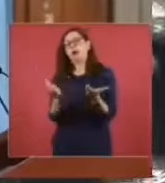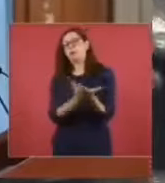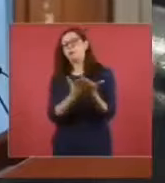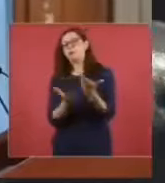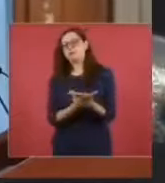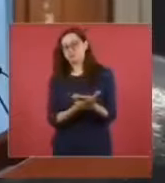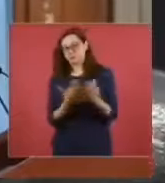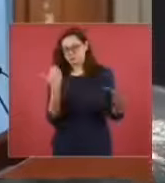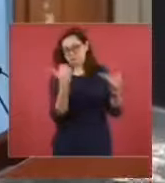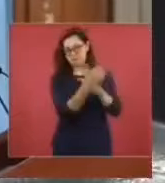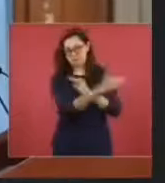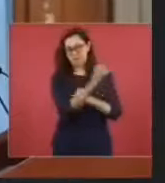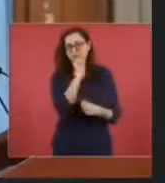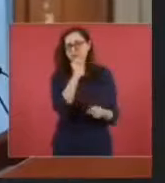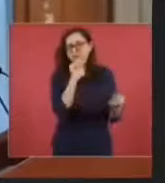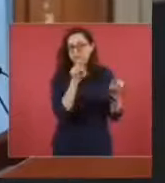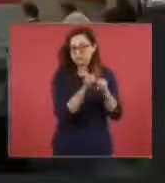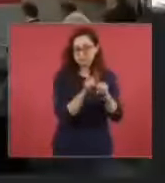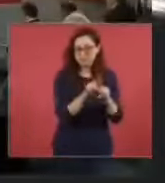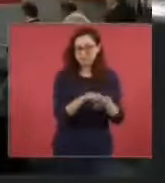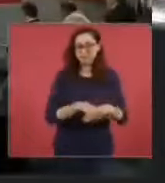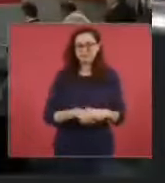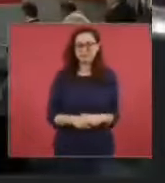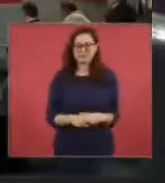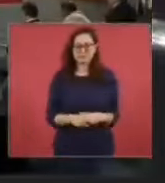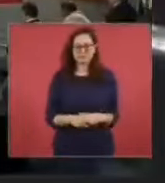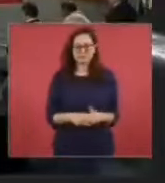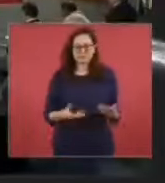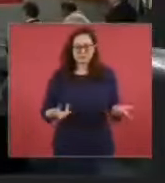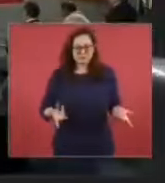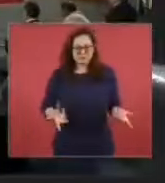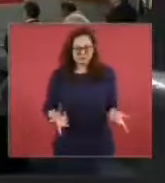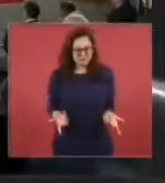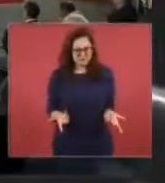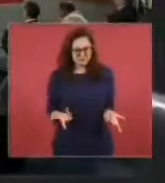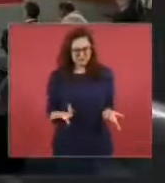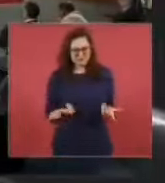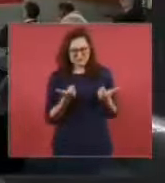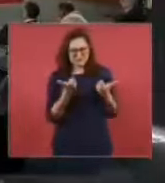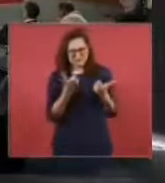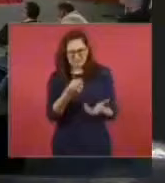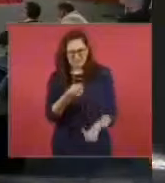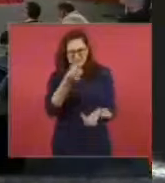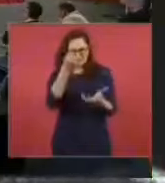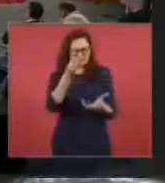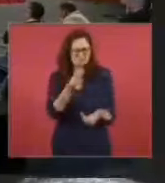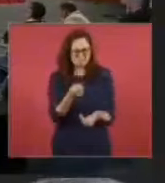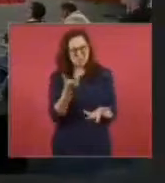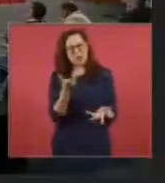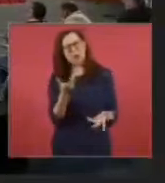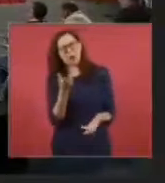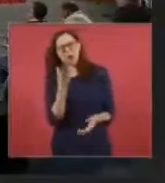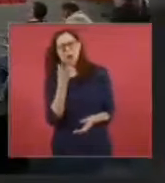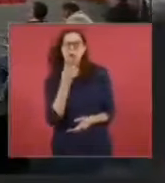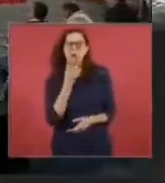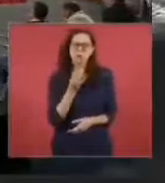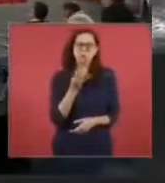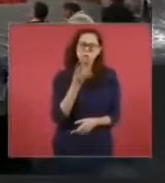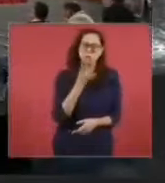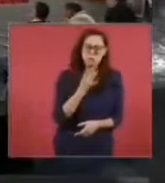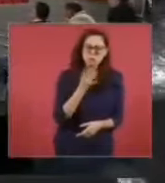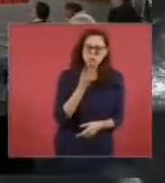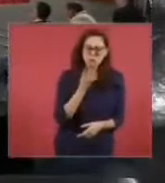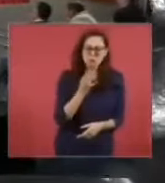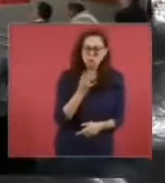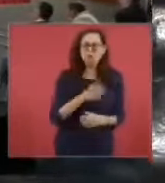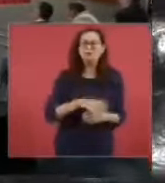lo tenemos que tener presente porque eso tiene que ir encima o tiene que ir por arriba de entender solamente la cantidad. No es la